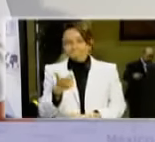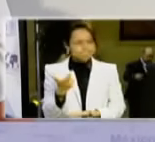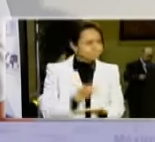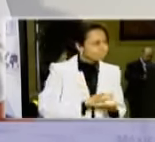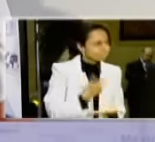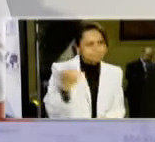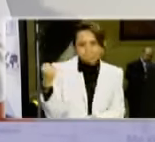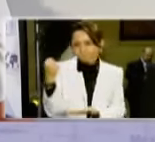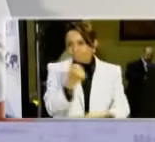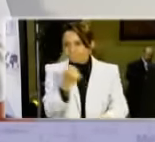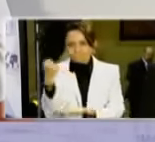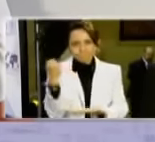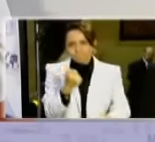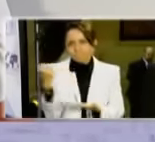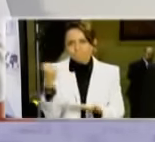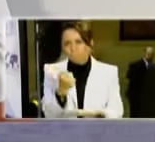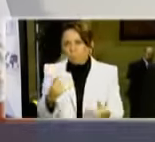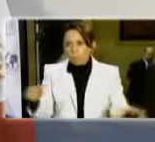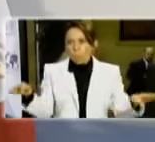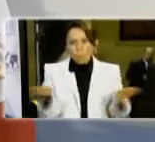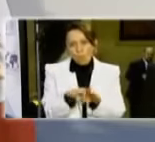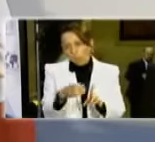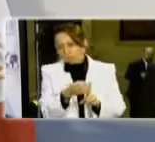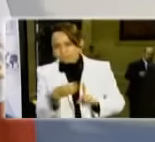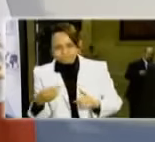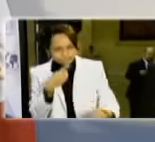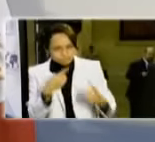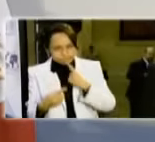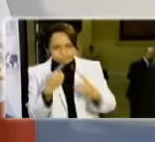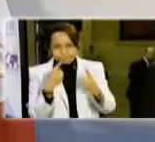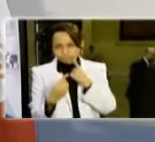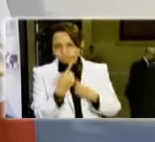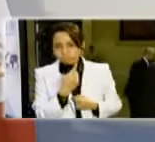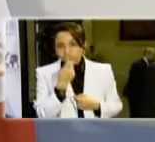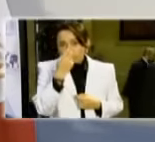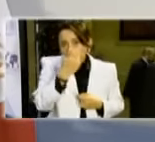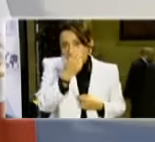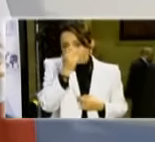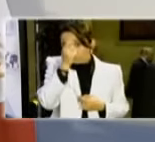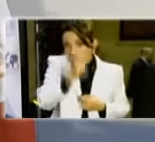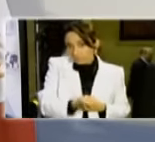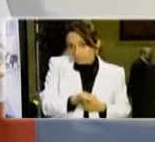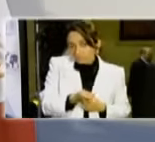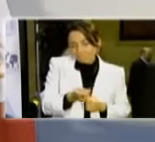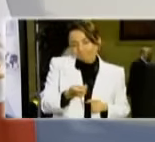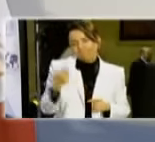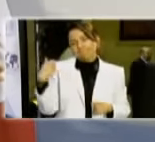y el predominio tecnológico. Este era en realidad el concepto del fin de la historia